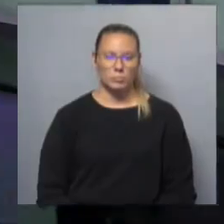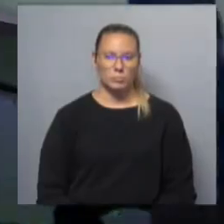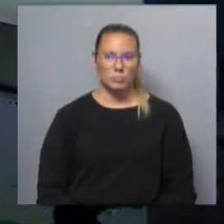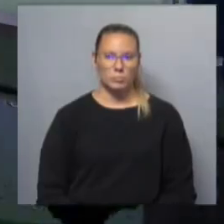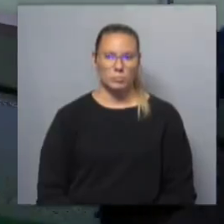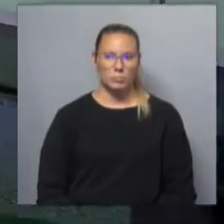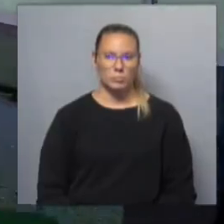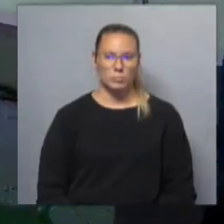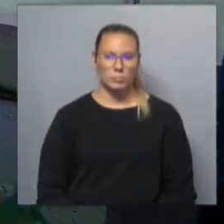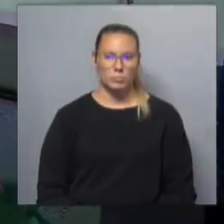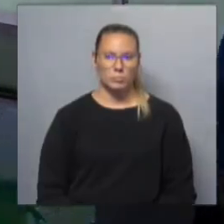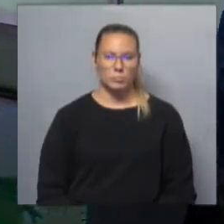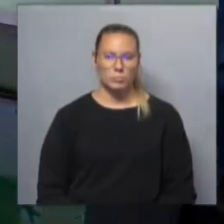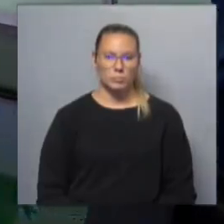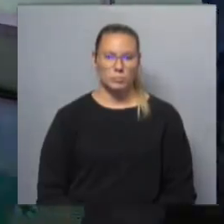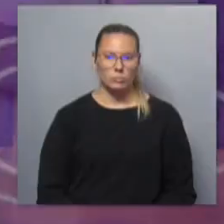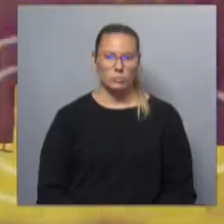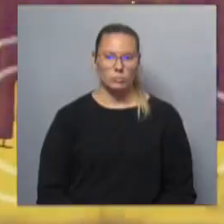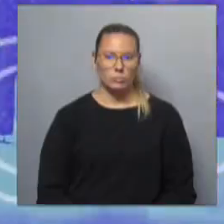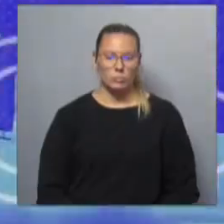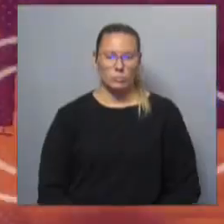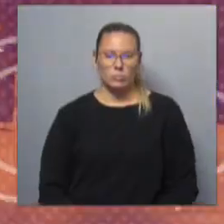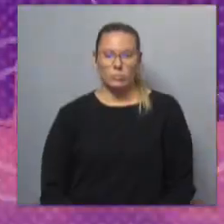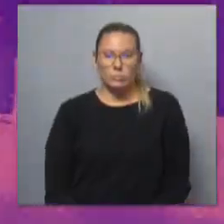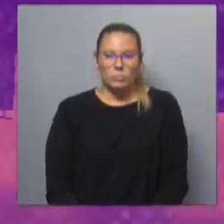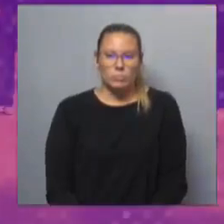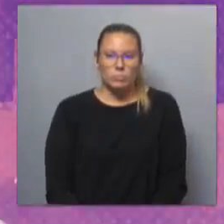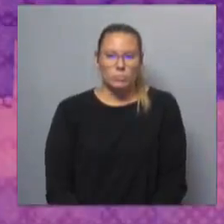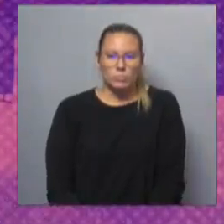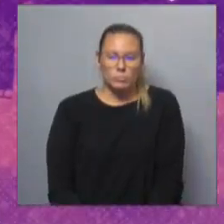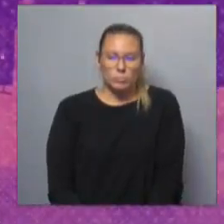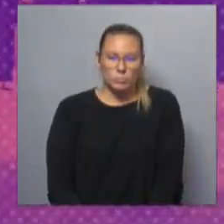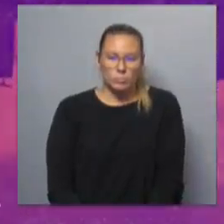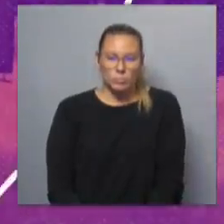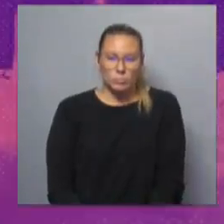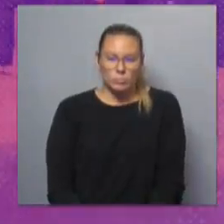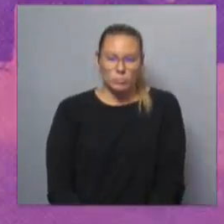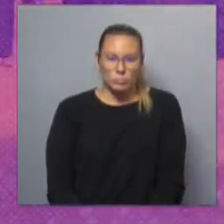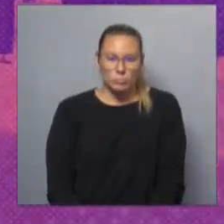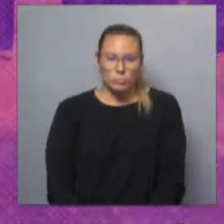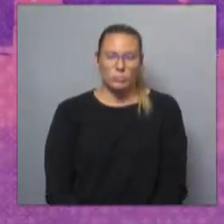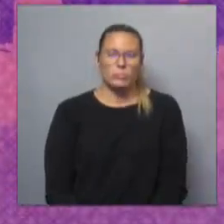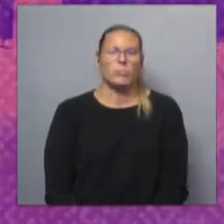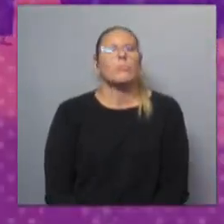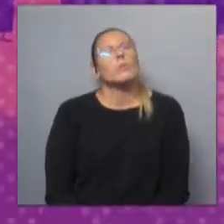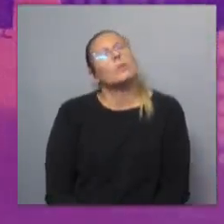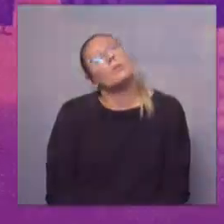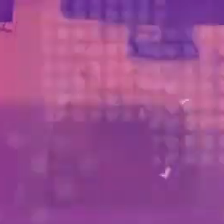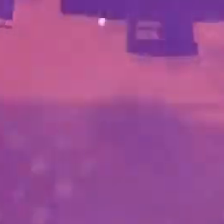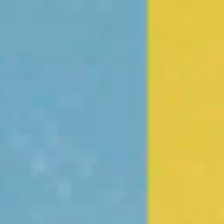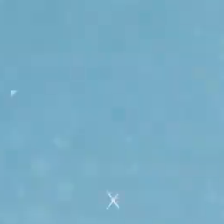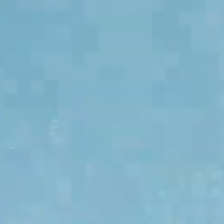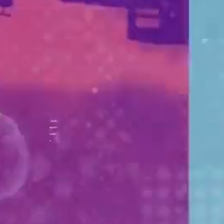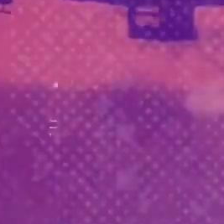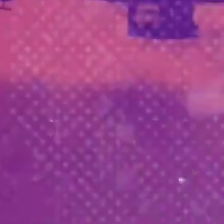espera, se busca y encuentra de forma dispersa, la memoria conecta, nutriendo espacio. acción la vida se genera. Habilitala, no